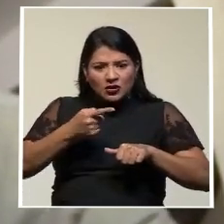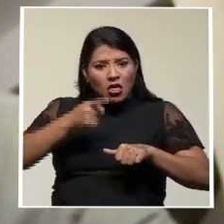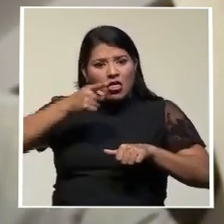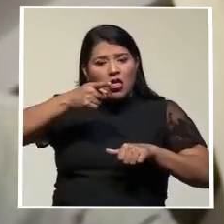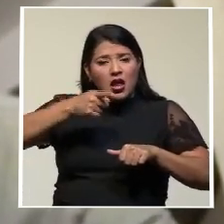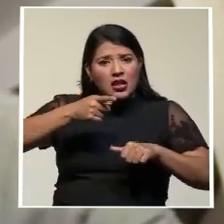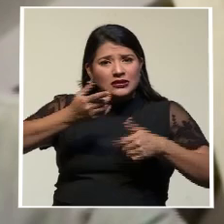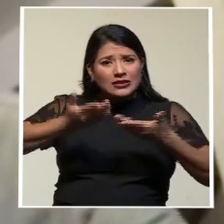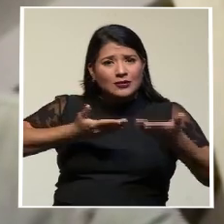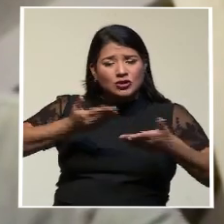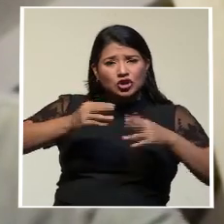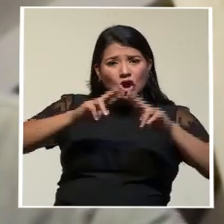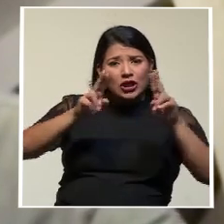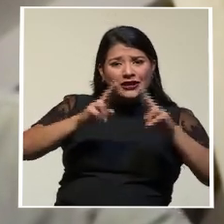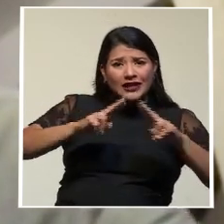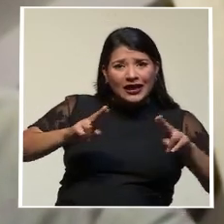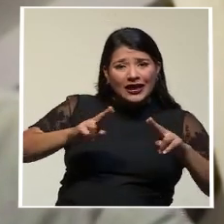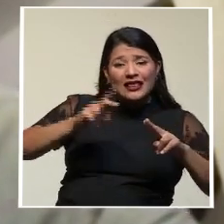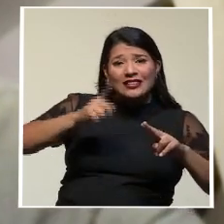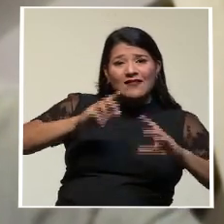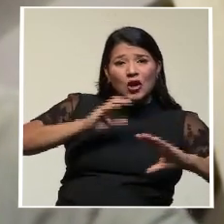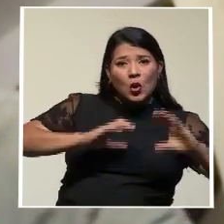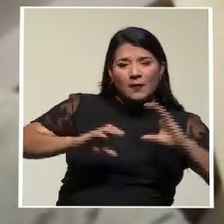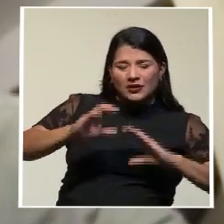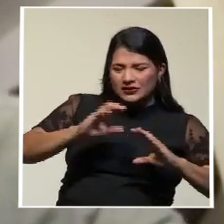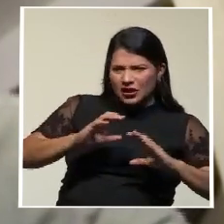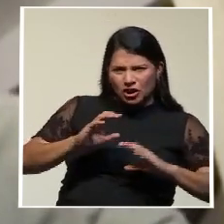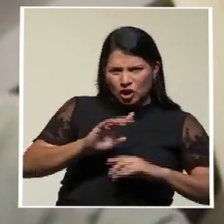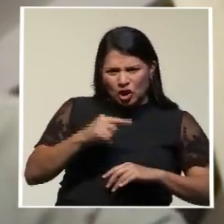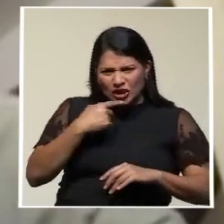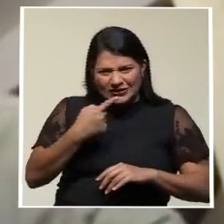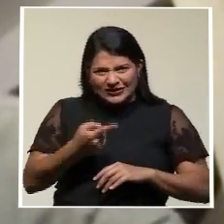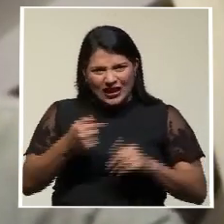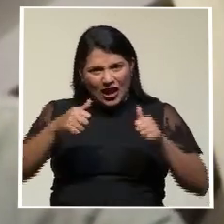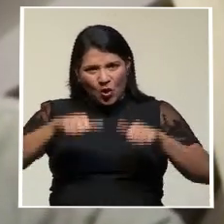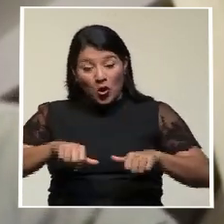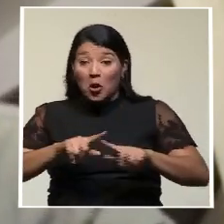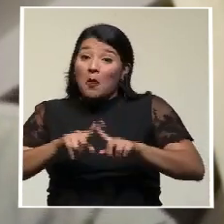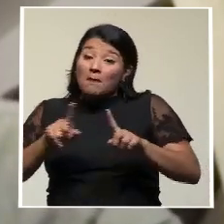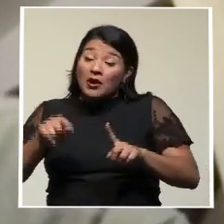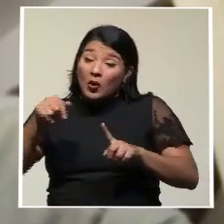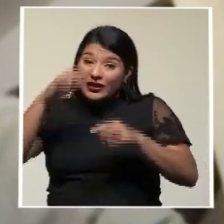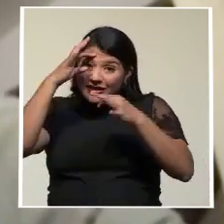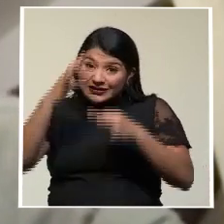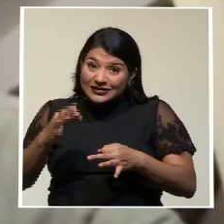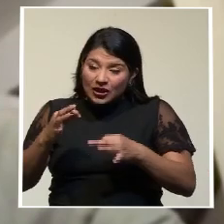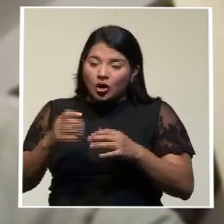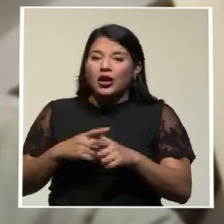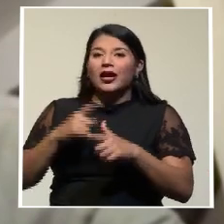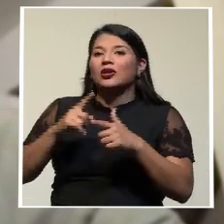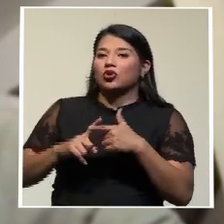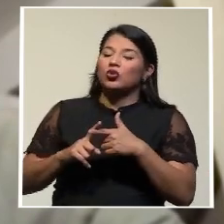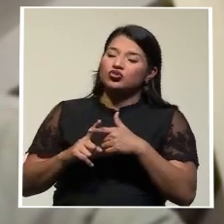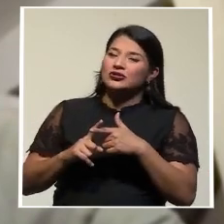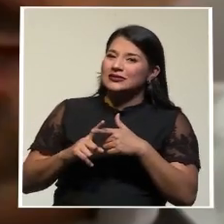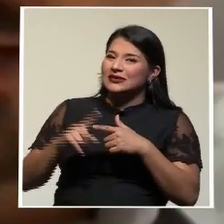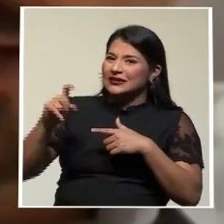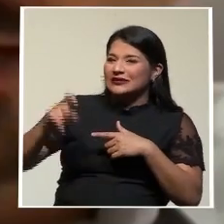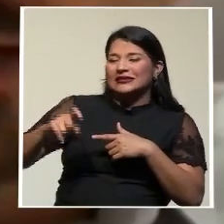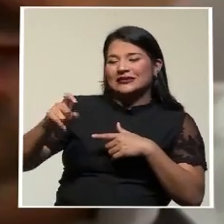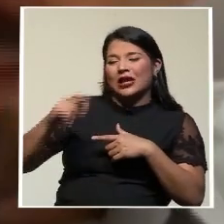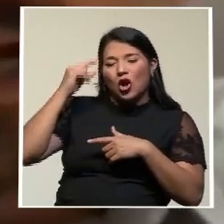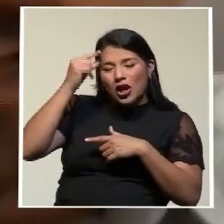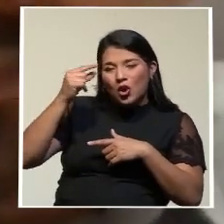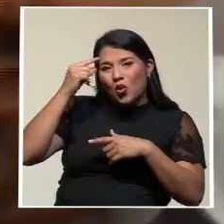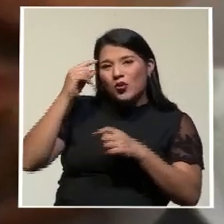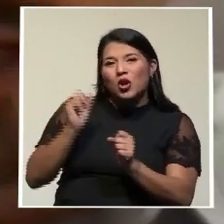Internet en servicios comerciales. Esto obviamente debilita la capacidad del Estado de hacer una regulación más rigurosa de estos servicios